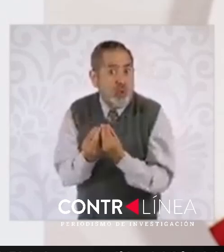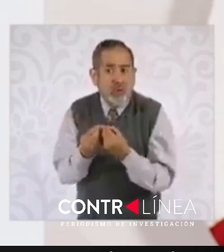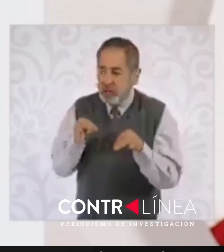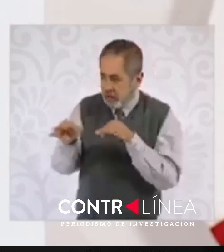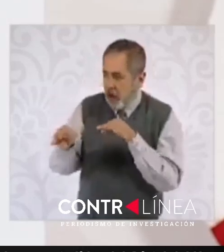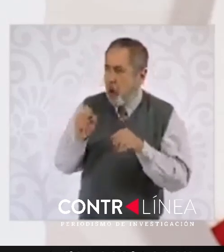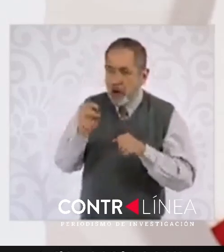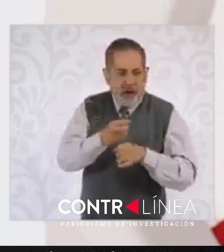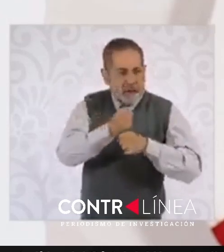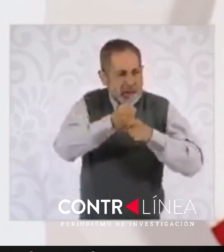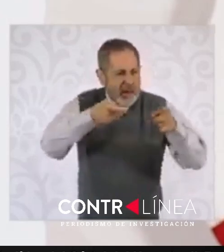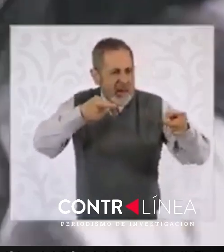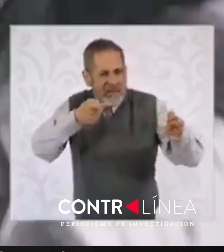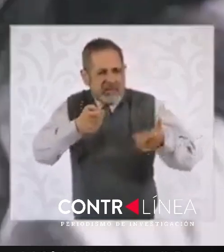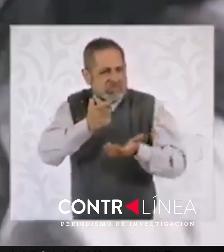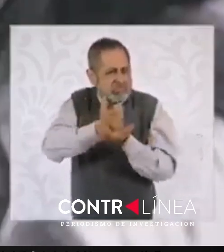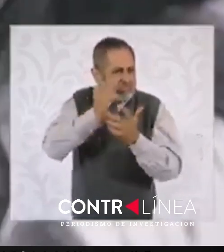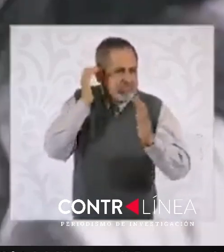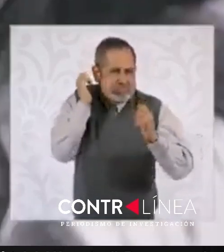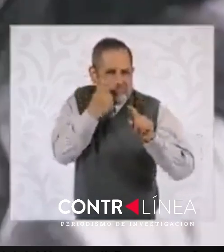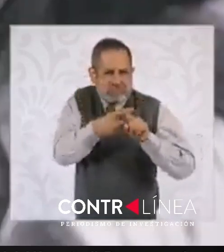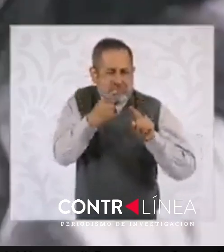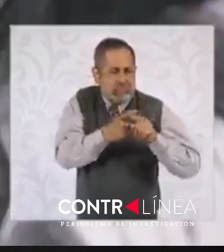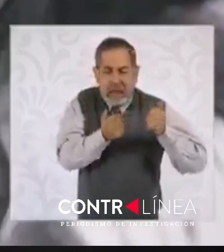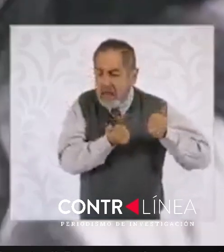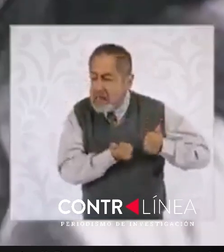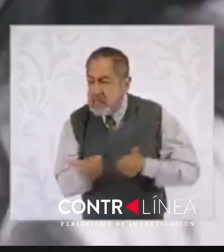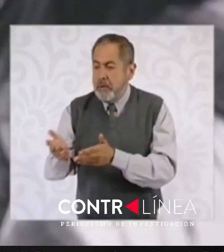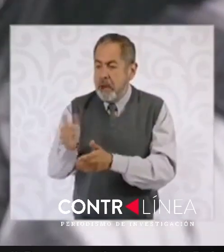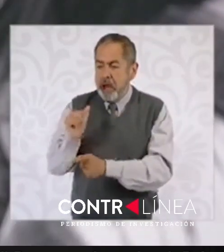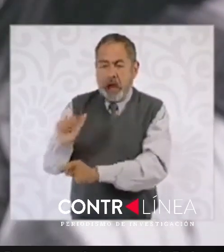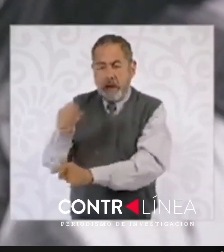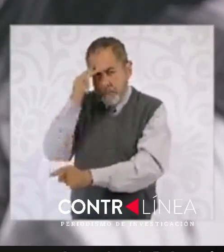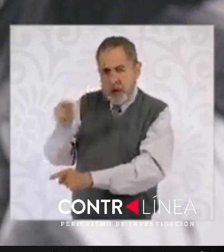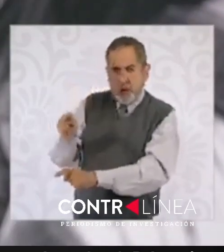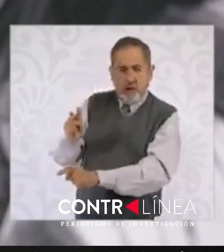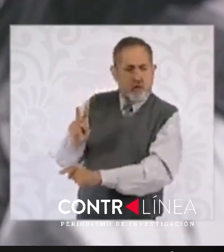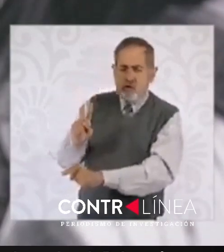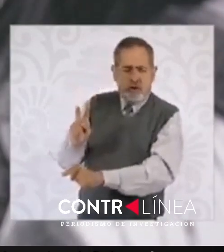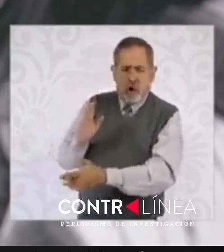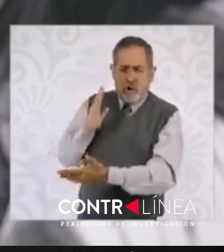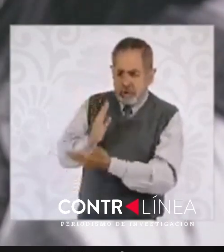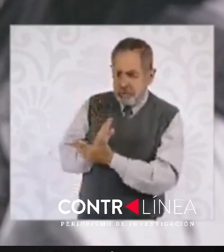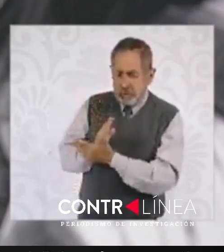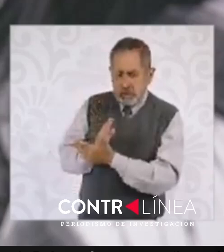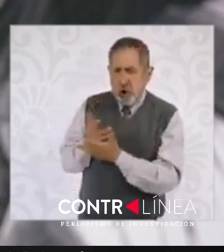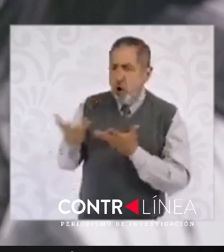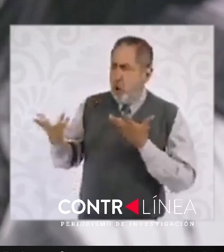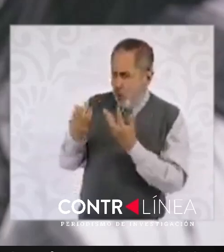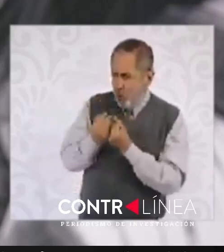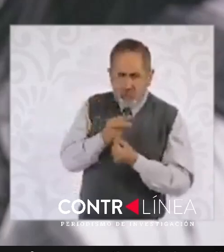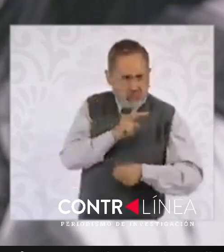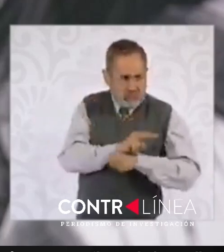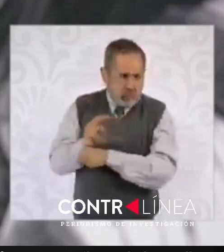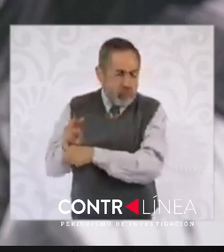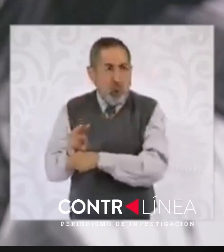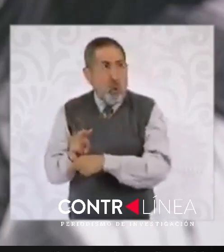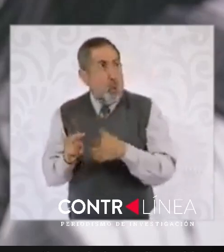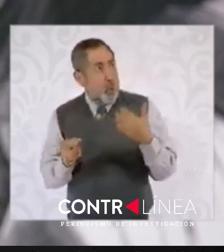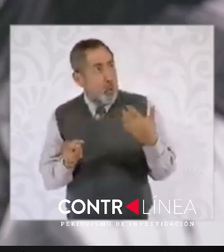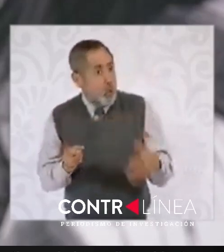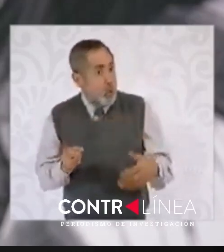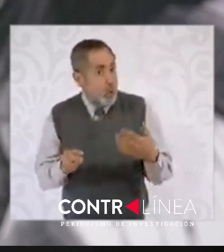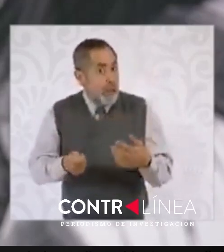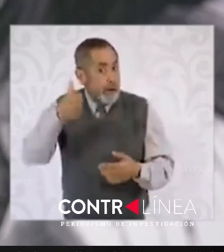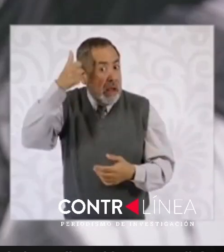las armas de alto poder entren a México. Entonces, creo que eso es muy importante también en